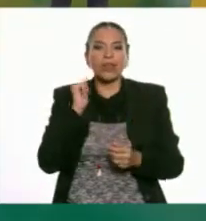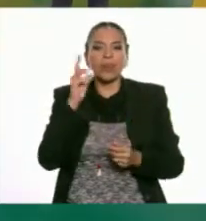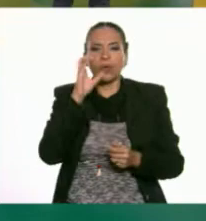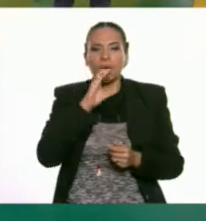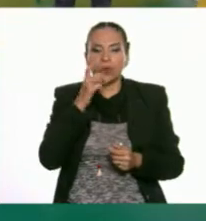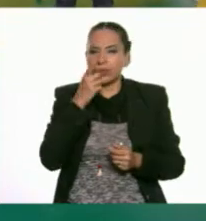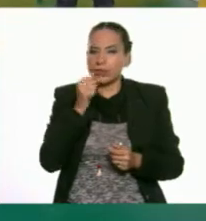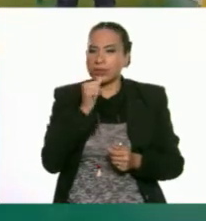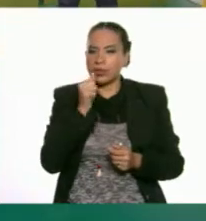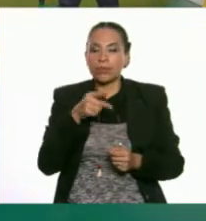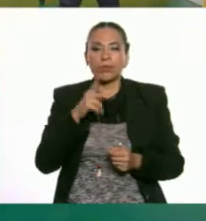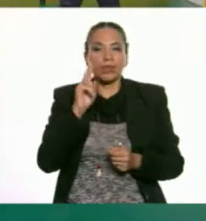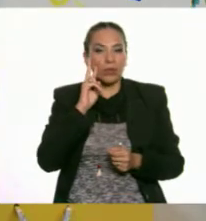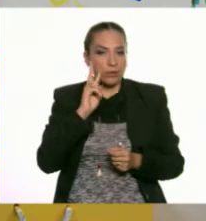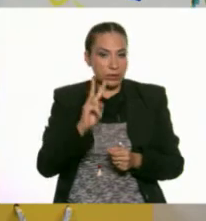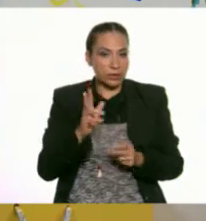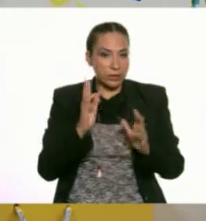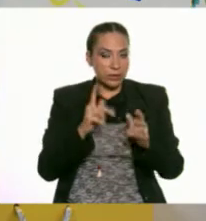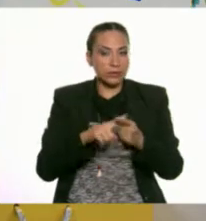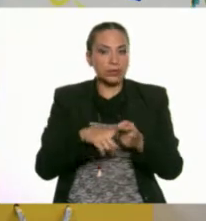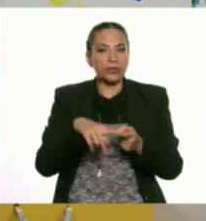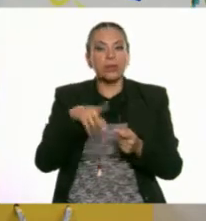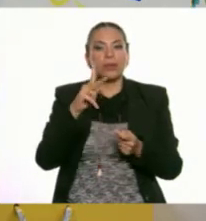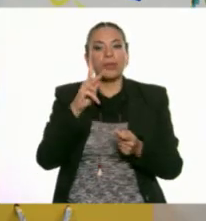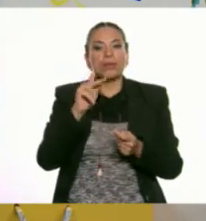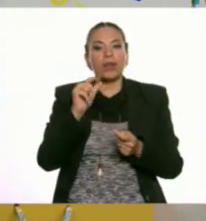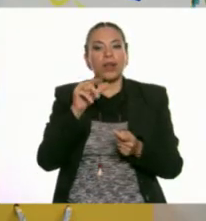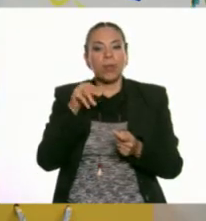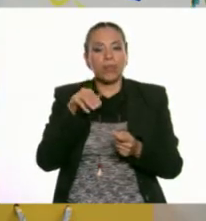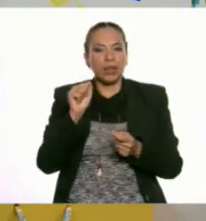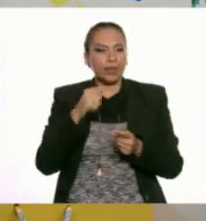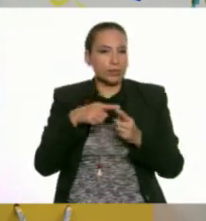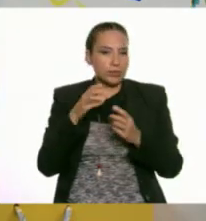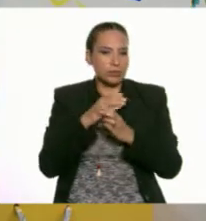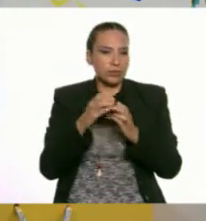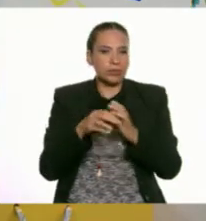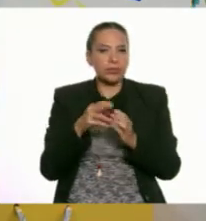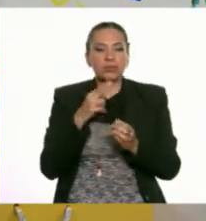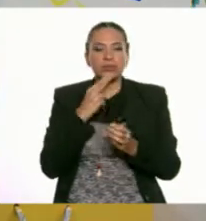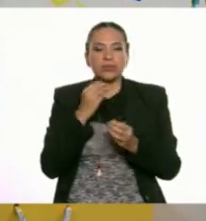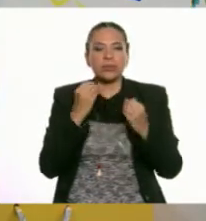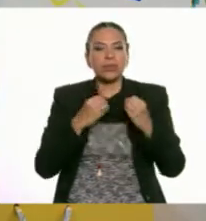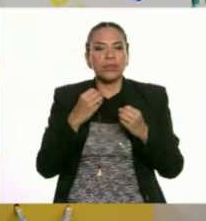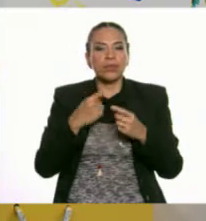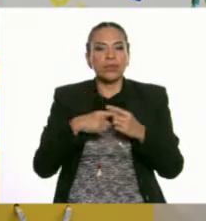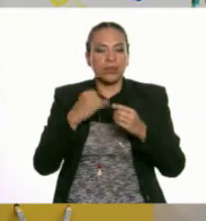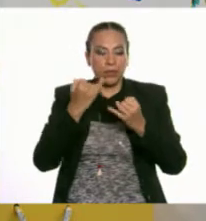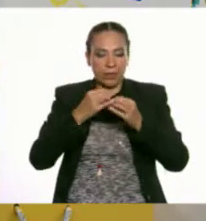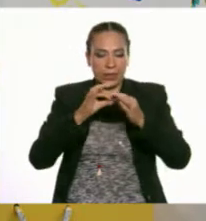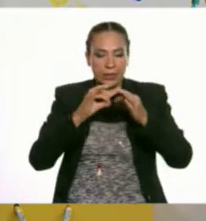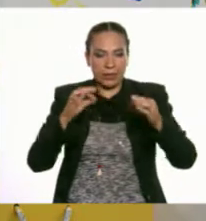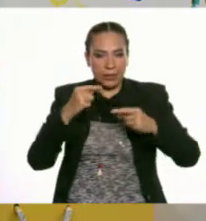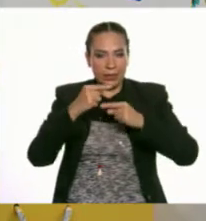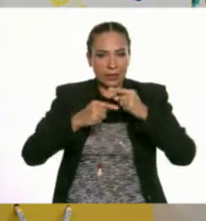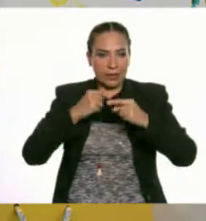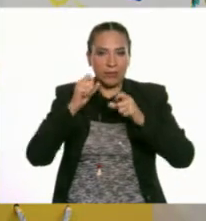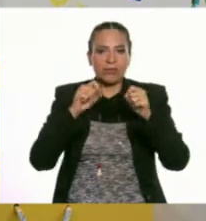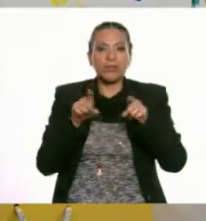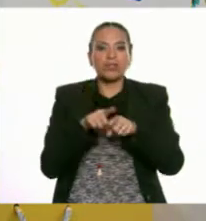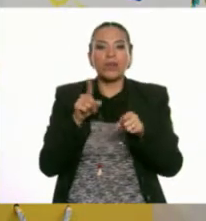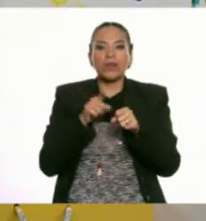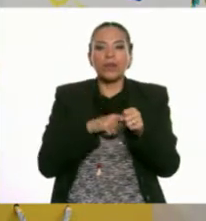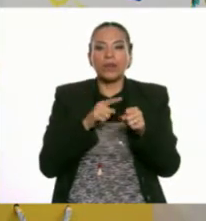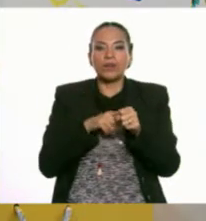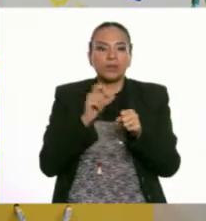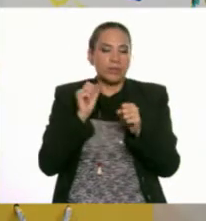no te he dicho, pero ¿te has fijado que tanto Paloma como en estos experimentos ocupamos un alambre igual, del mismo color, era